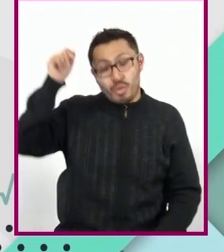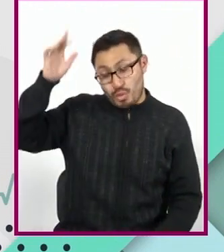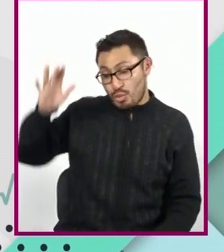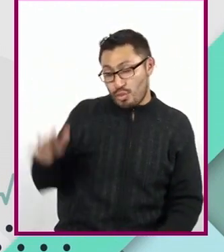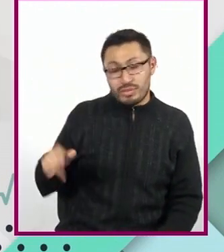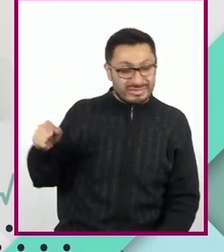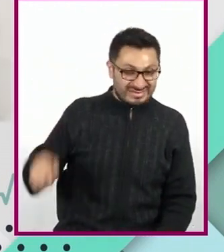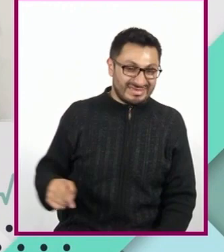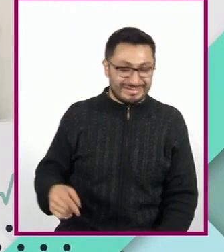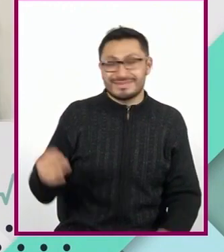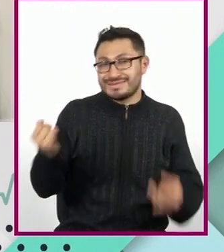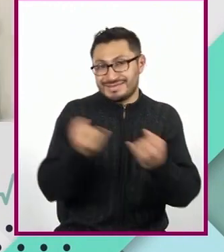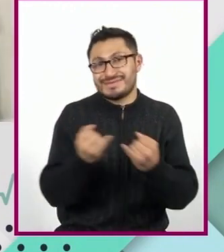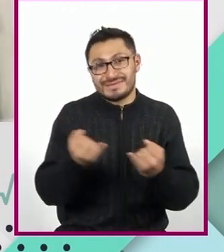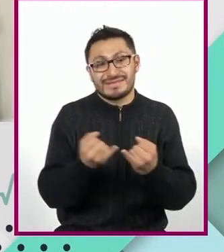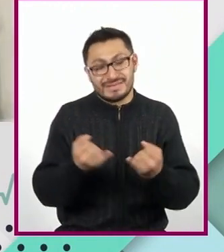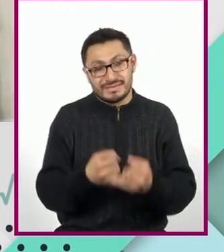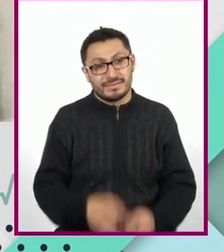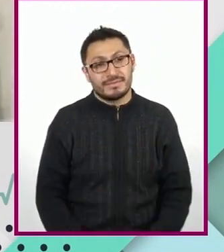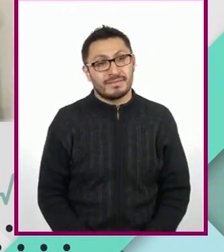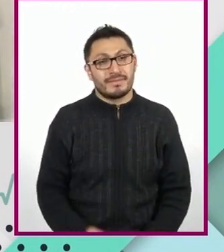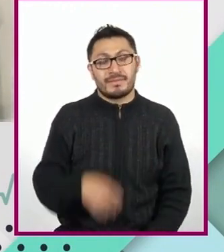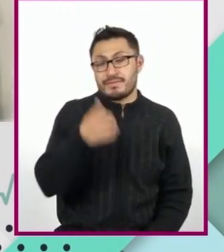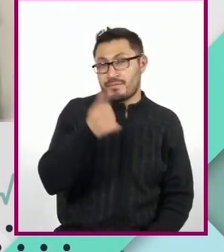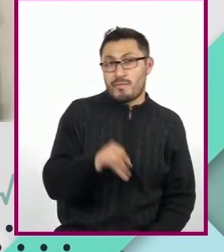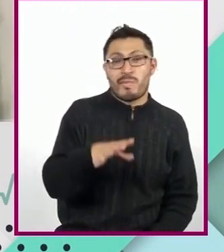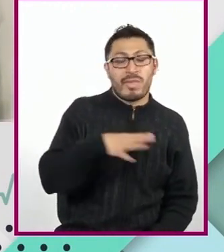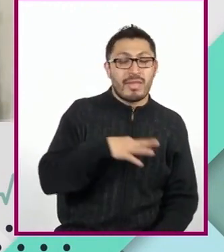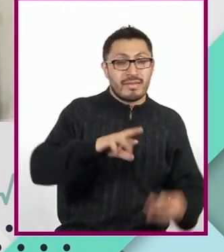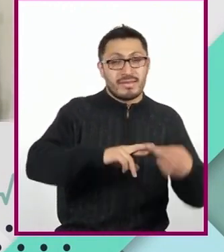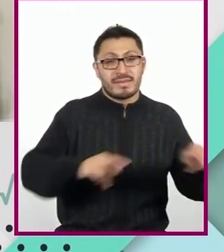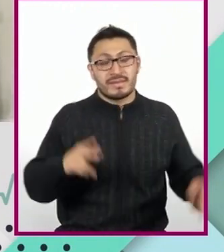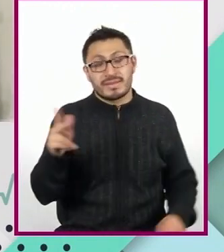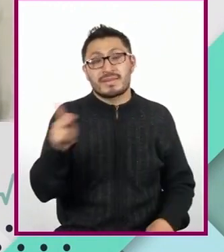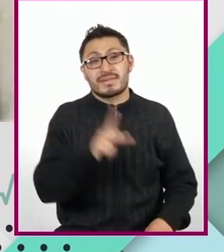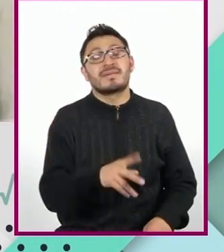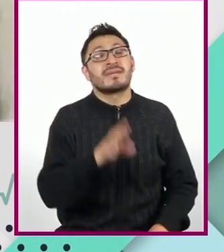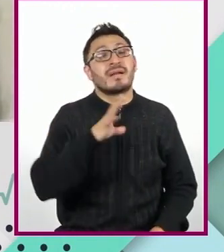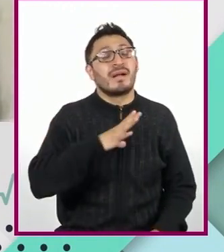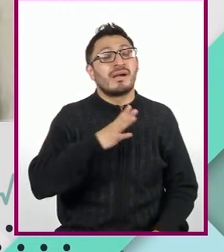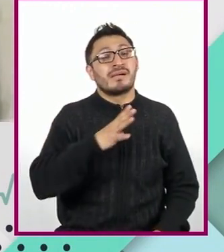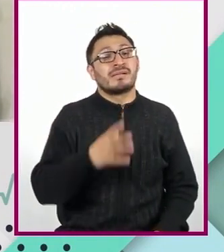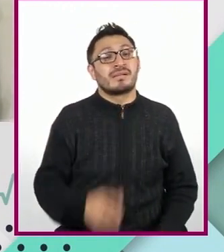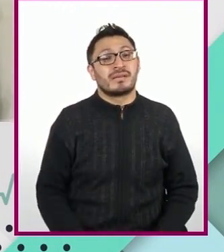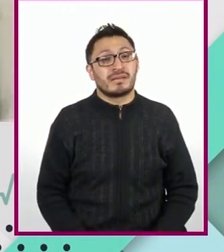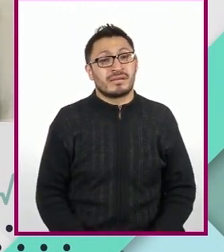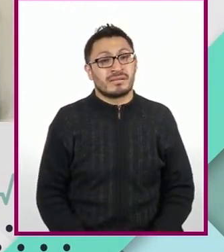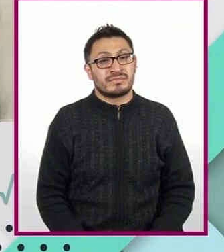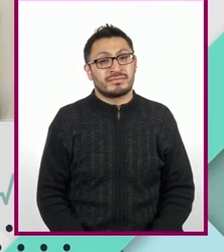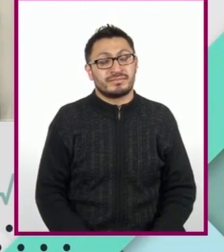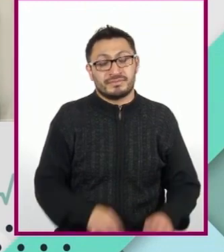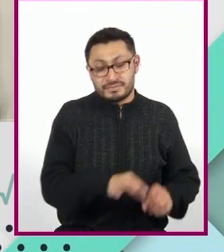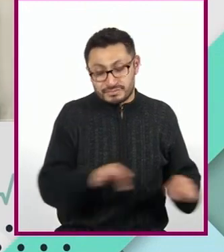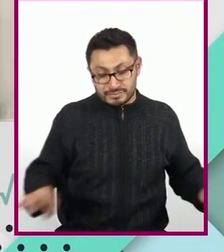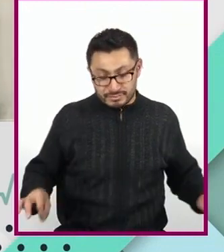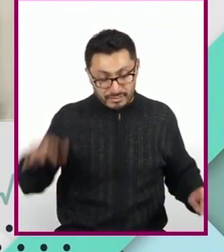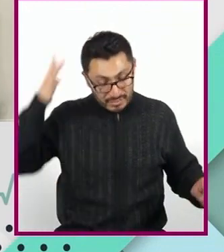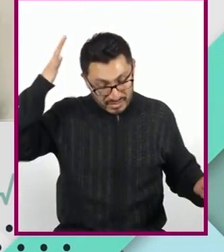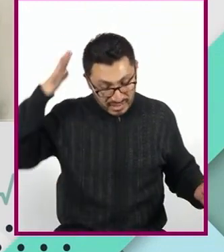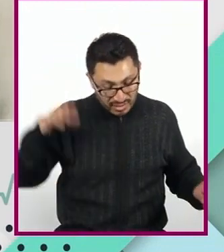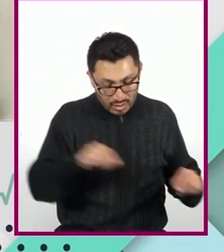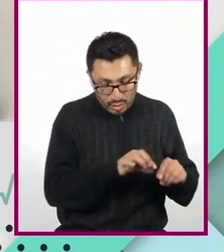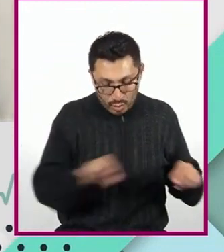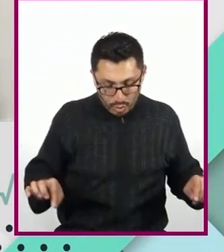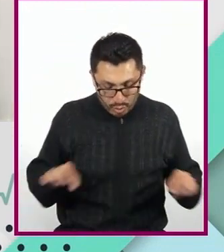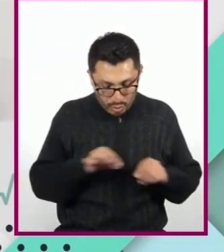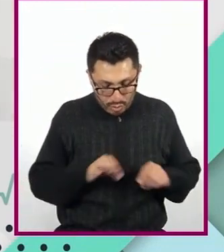suelo son iguales. Así que la relación de proporcionalidad que existe entre la longitud de las sombras es la misma